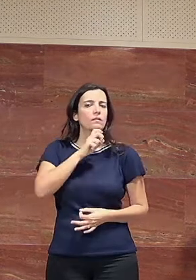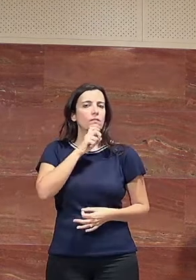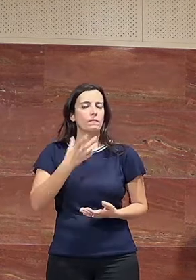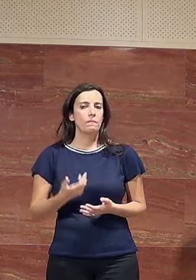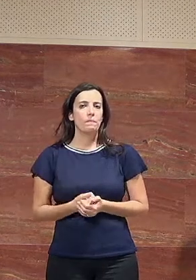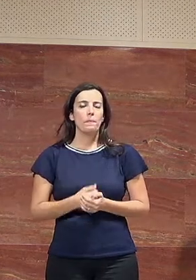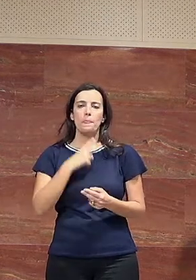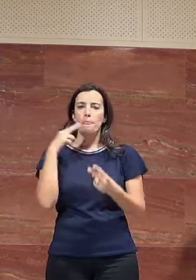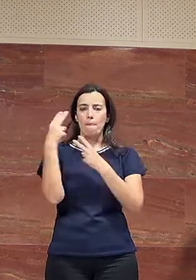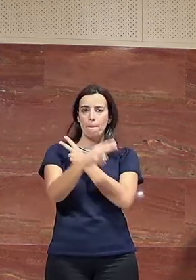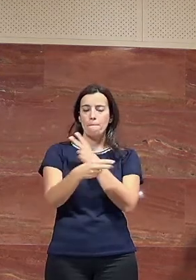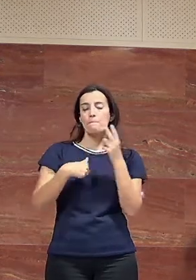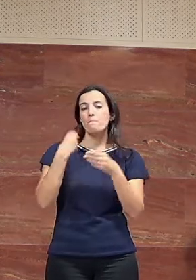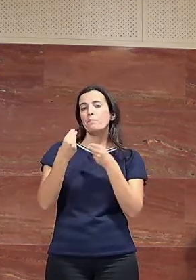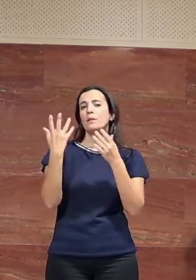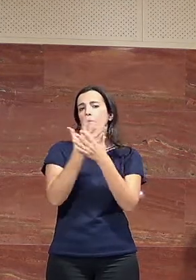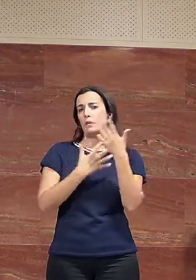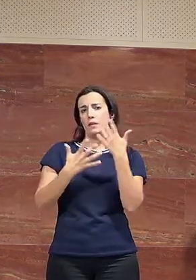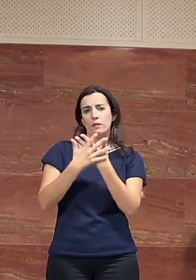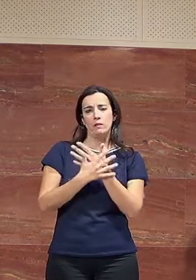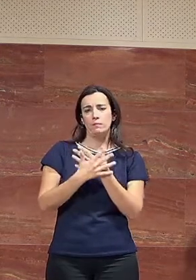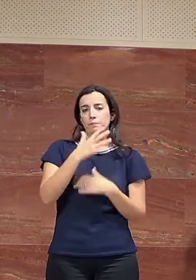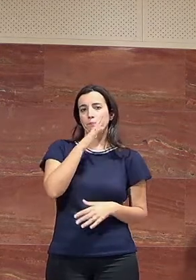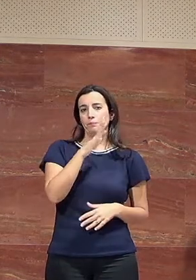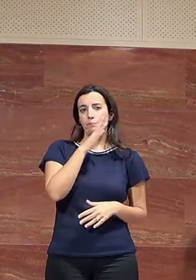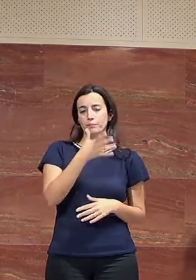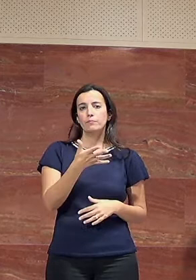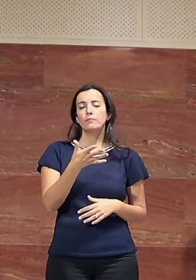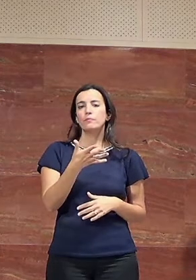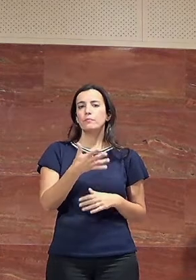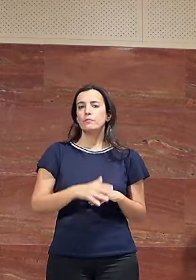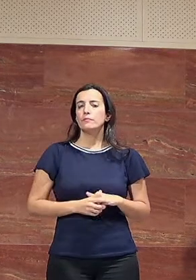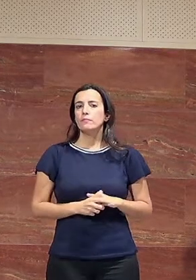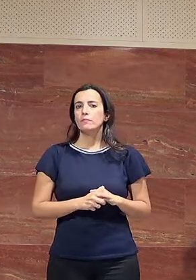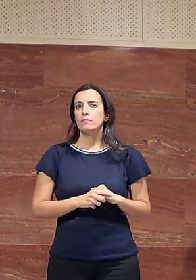Creo que es un poco de los dos, porque el sujeto de mi novela